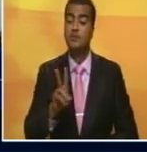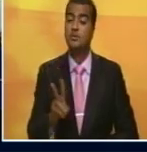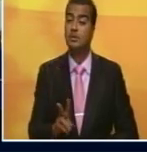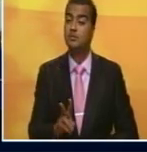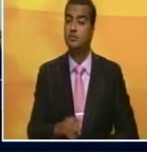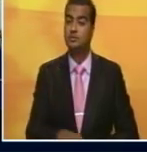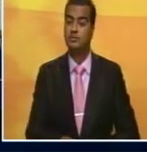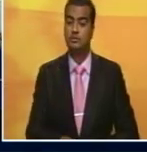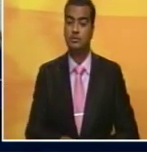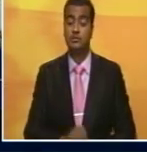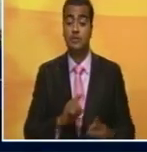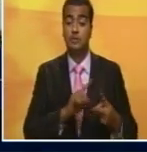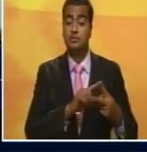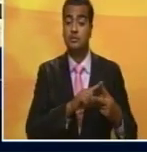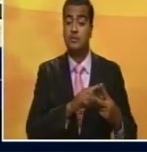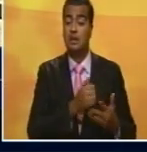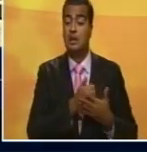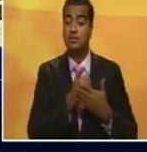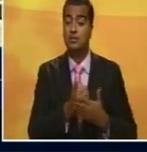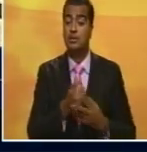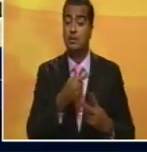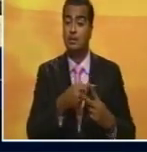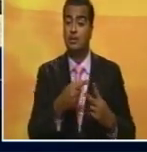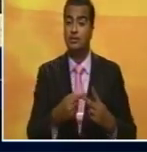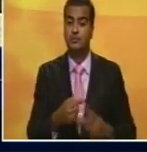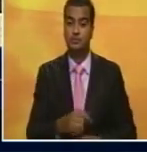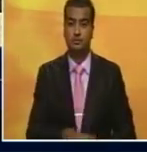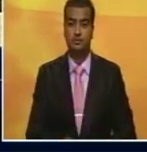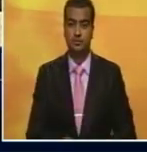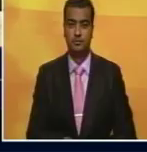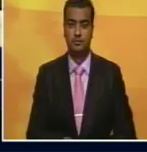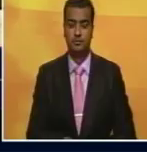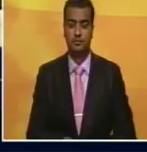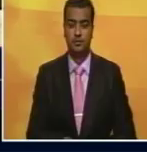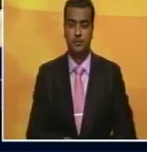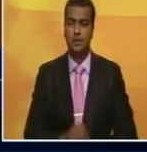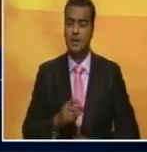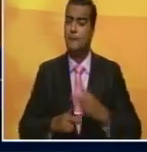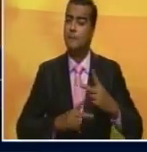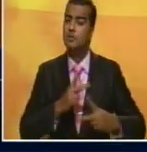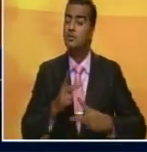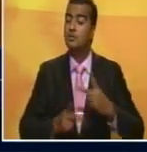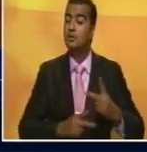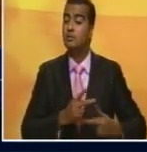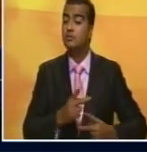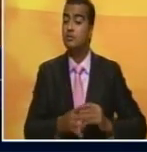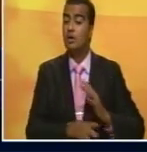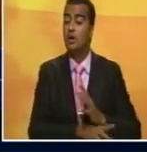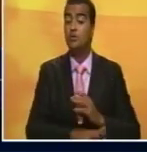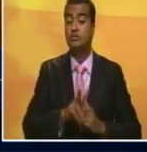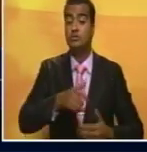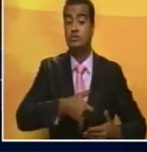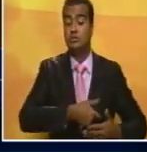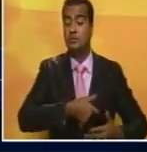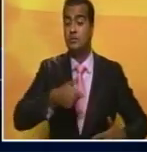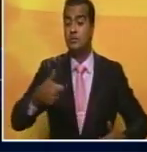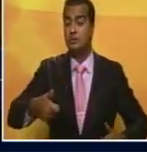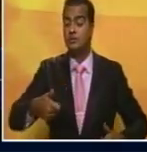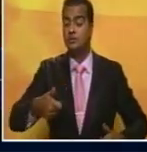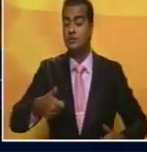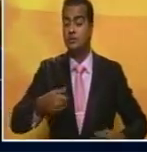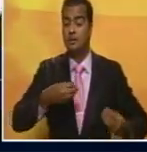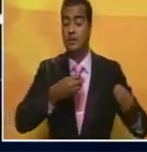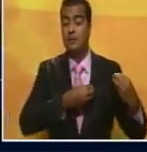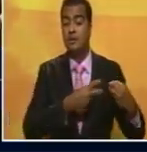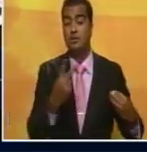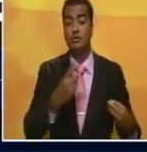venezolano presunto cómplice de este asesinato. Durante el procedimiento fueron incautadas 2 armas de fuego a manos